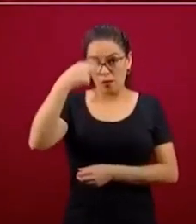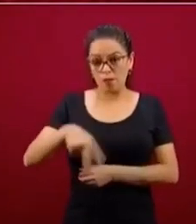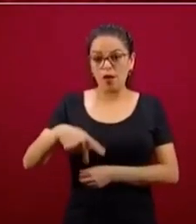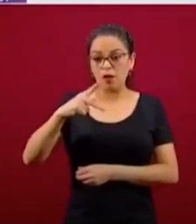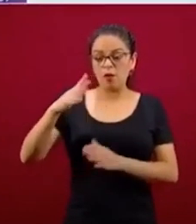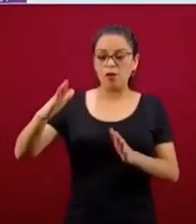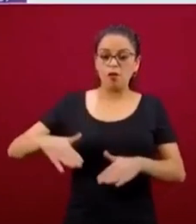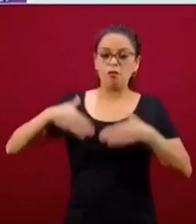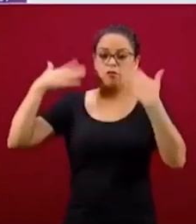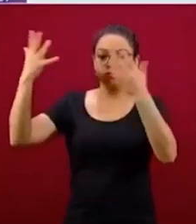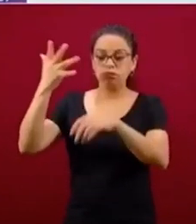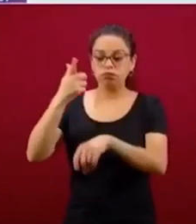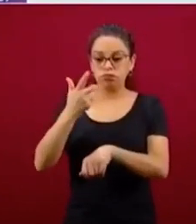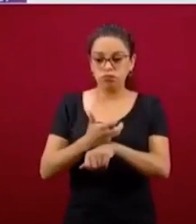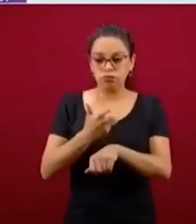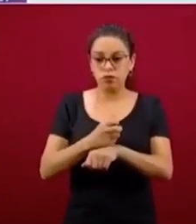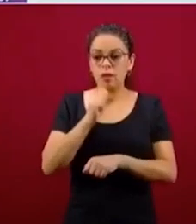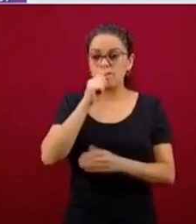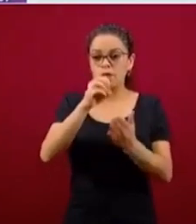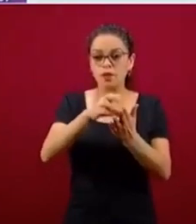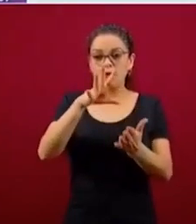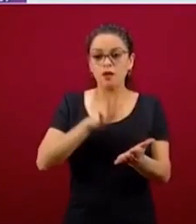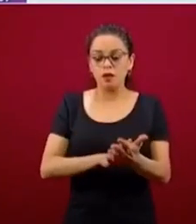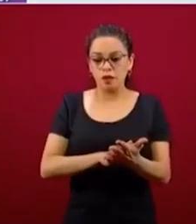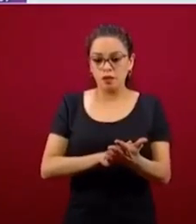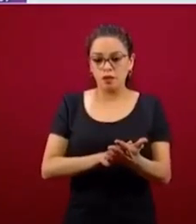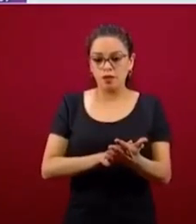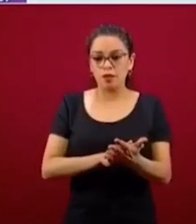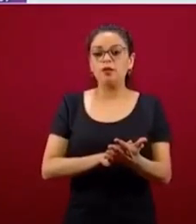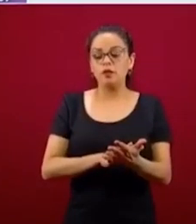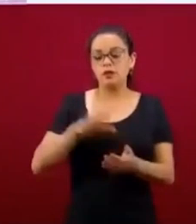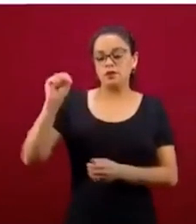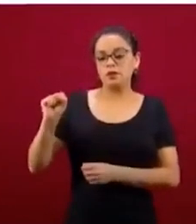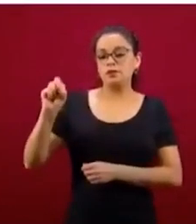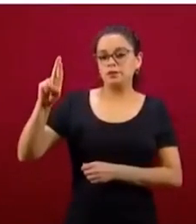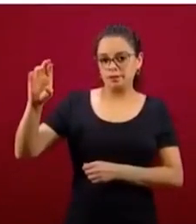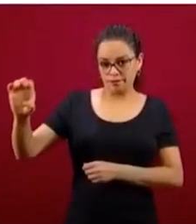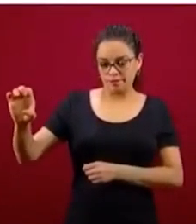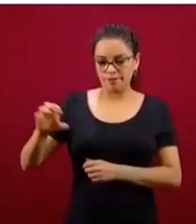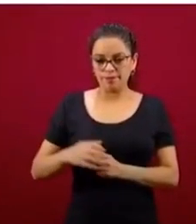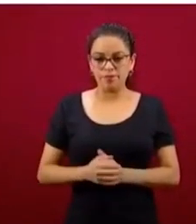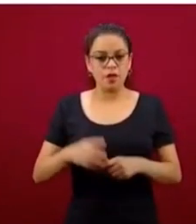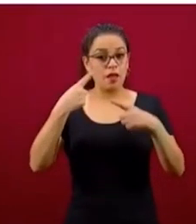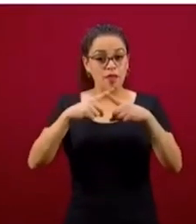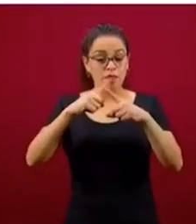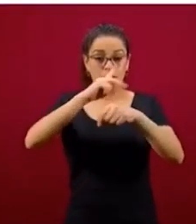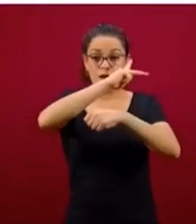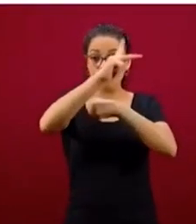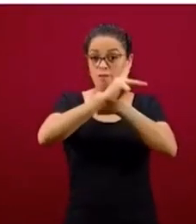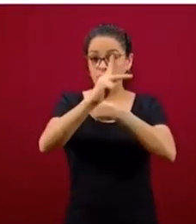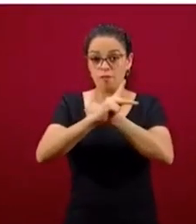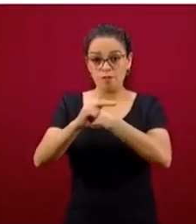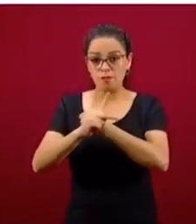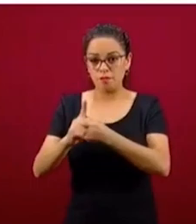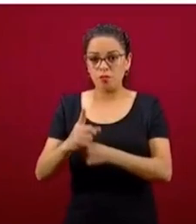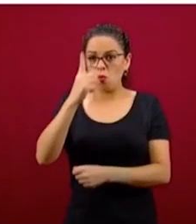registradas por nuestro servicio exterior y tenemos aquí los países no me detengo en ninguno en